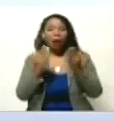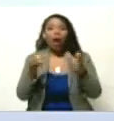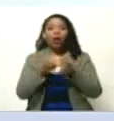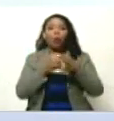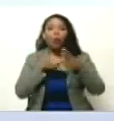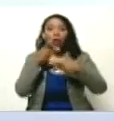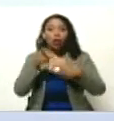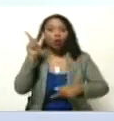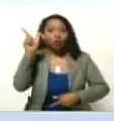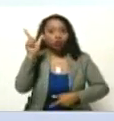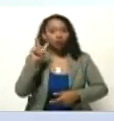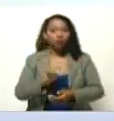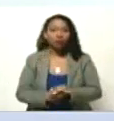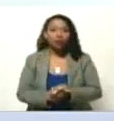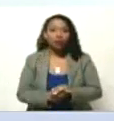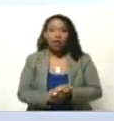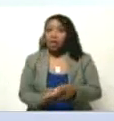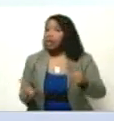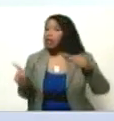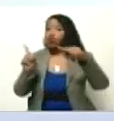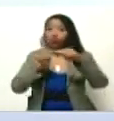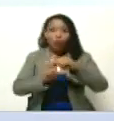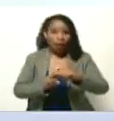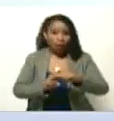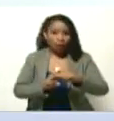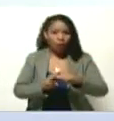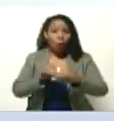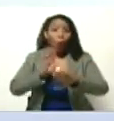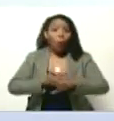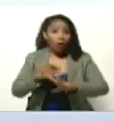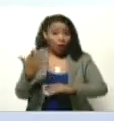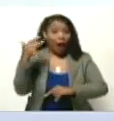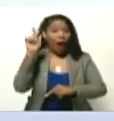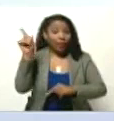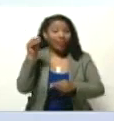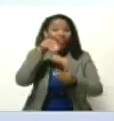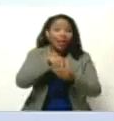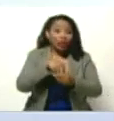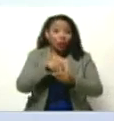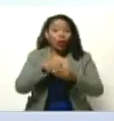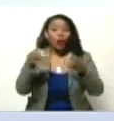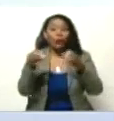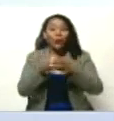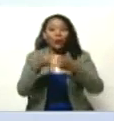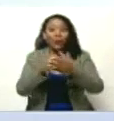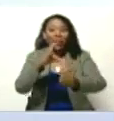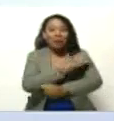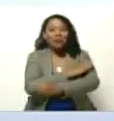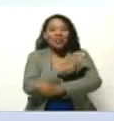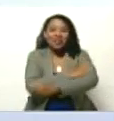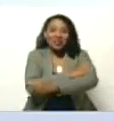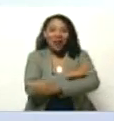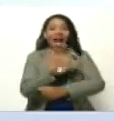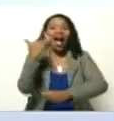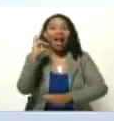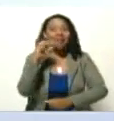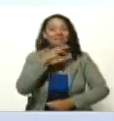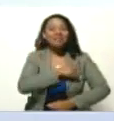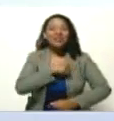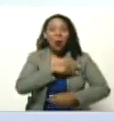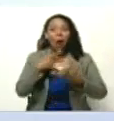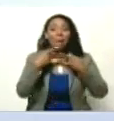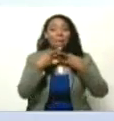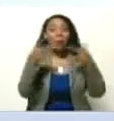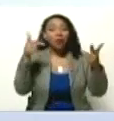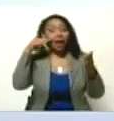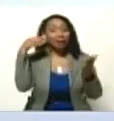Socialista Unido de Venezuela, ni sumados. Porque inclusive dentro de los partidos de la oposición hay divisiones públicas